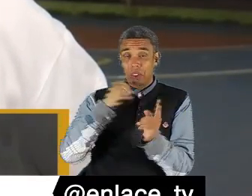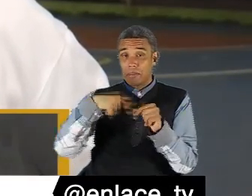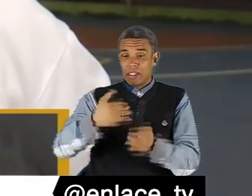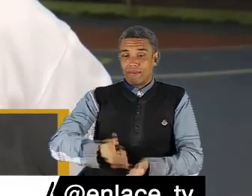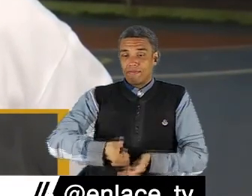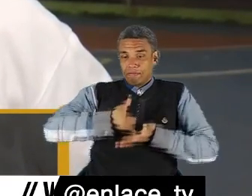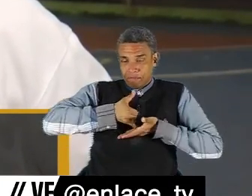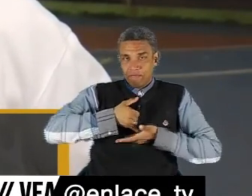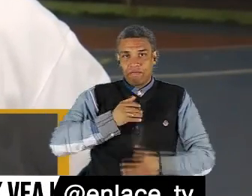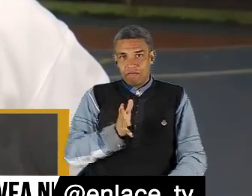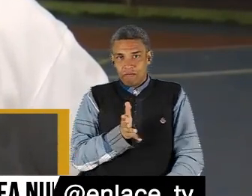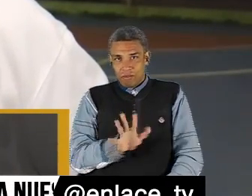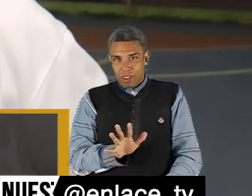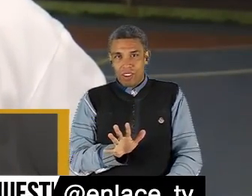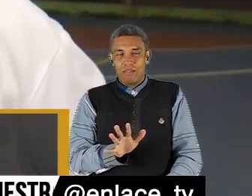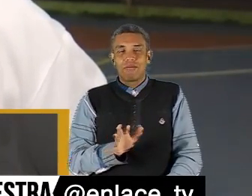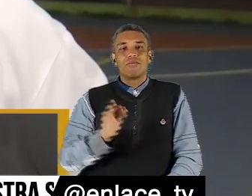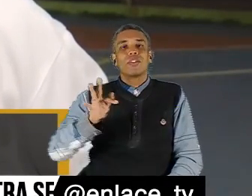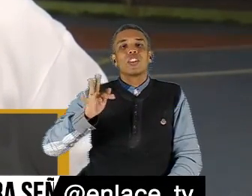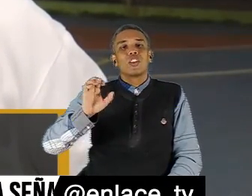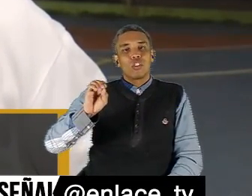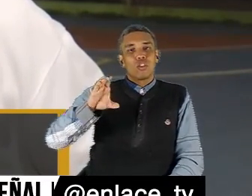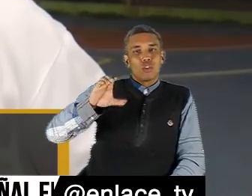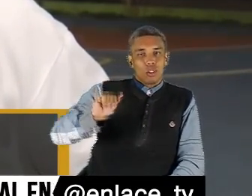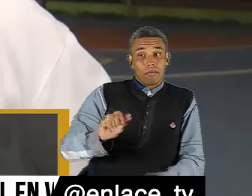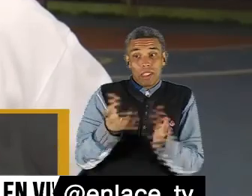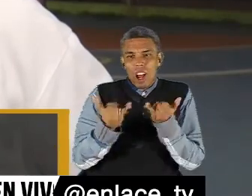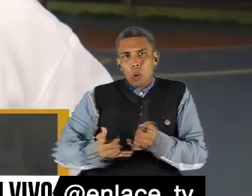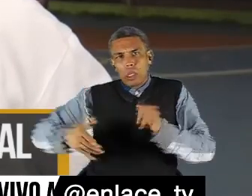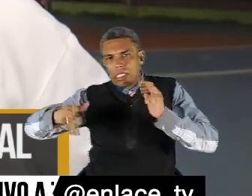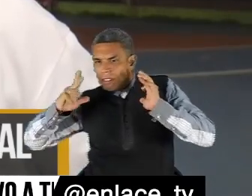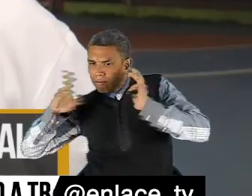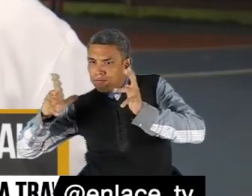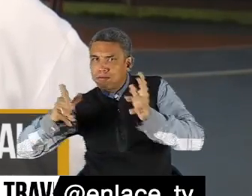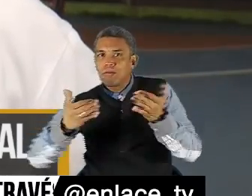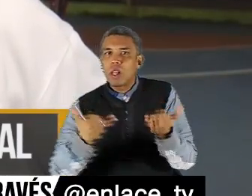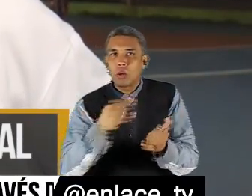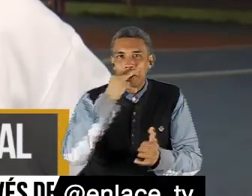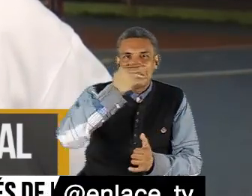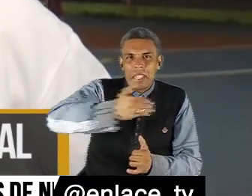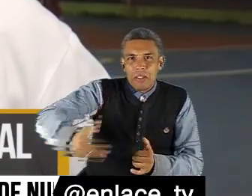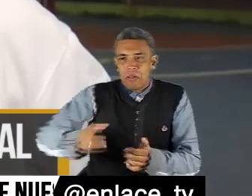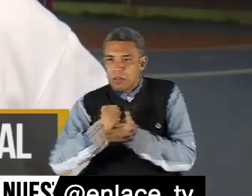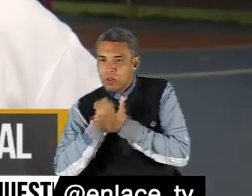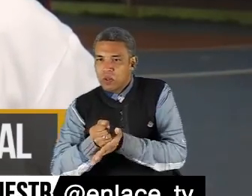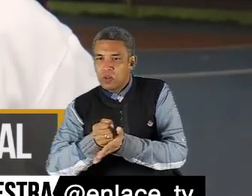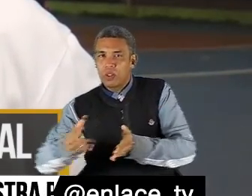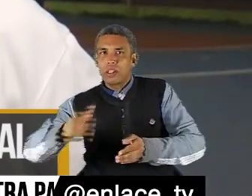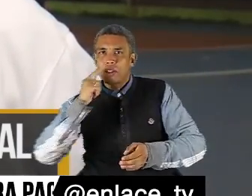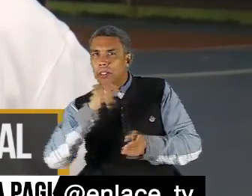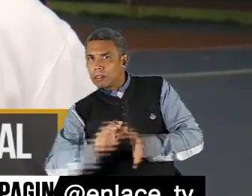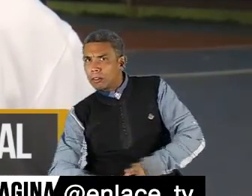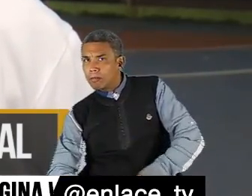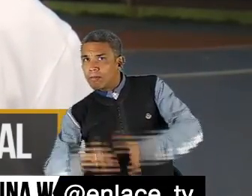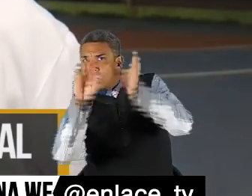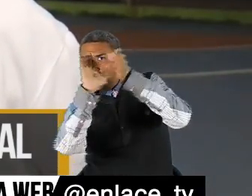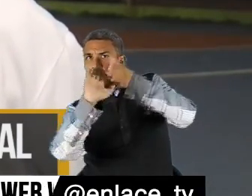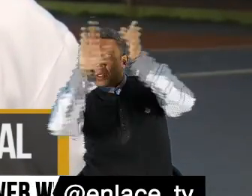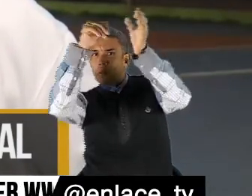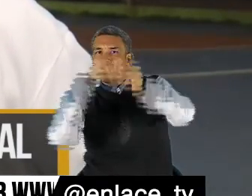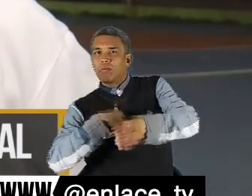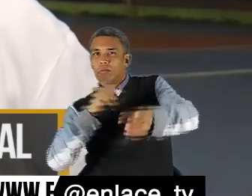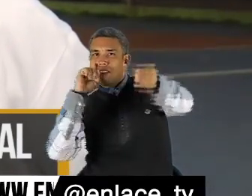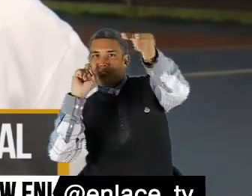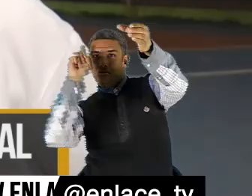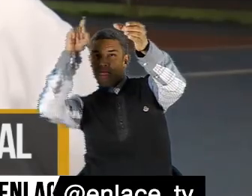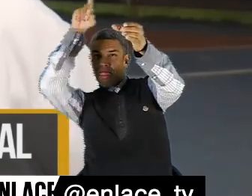en la parte de la fundamentación técnica de lanzamiento, en cual ya que vamos a competir, entonces ya uno le dedica